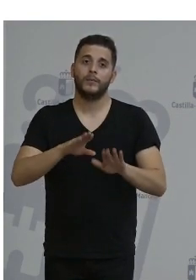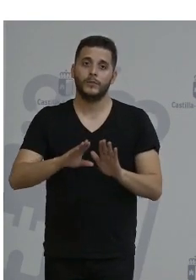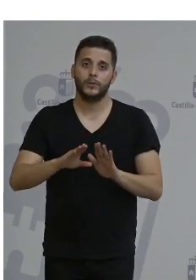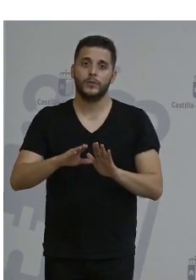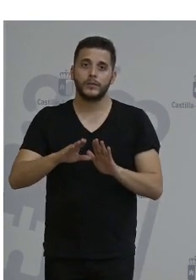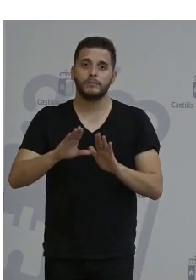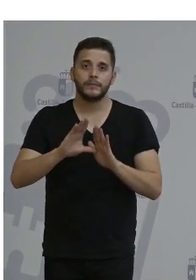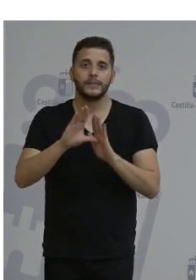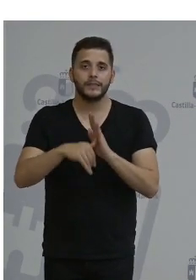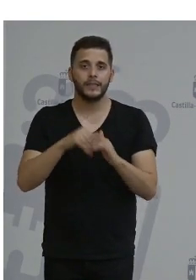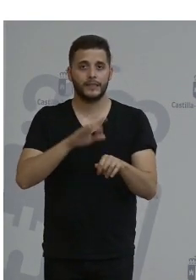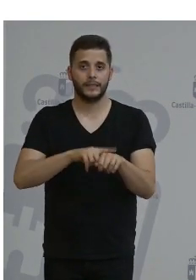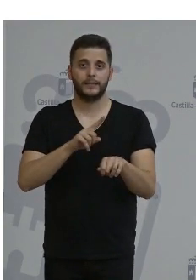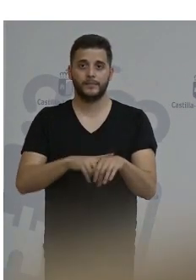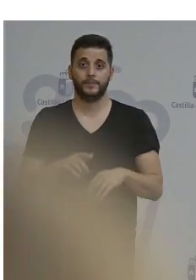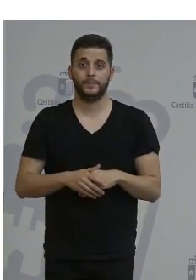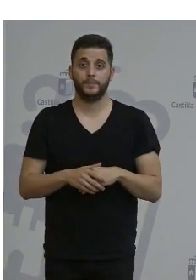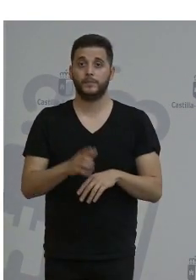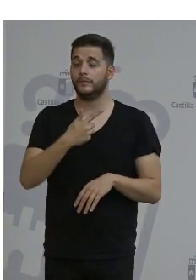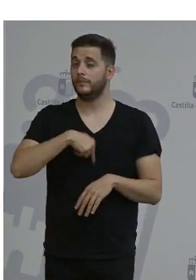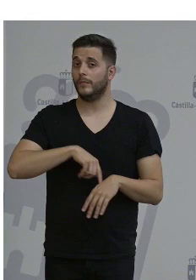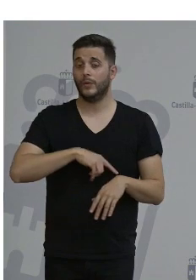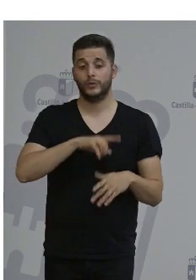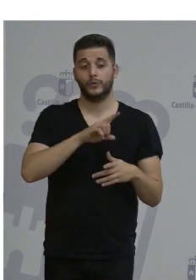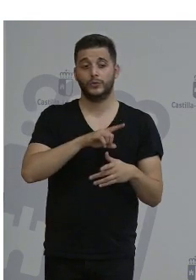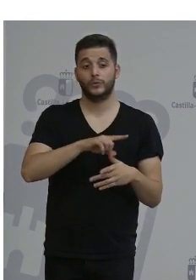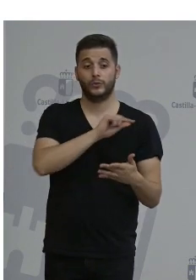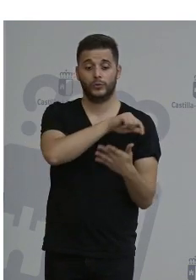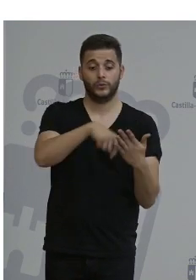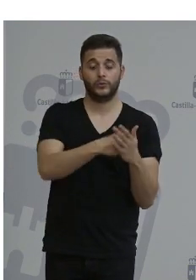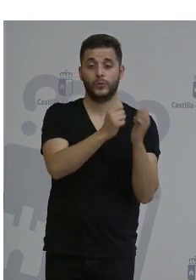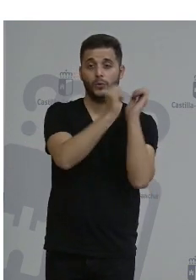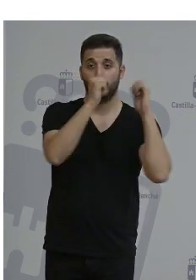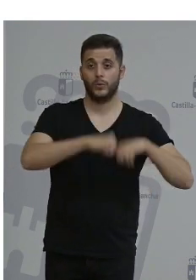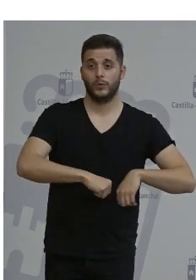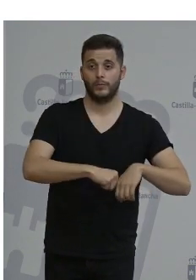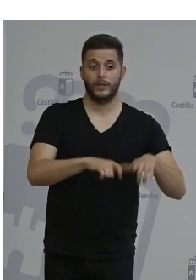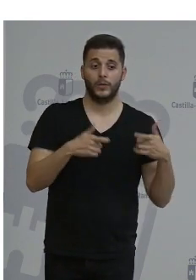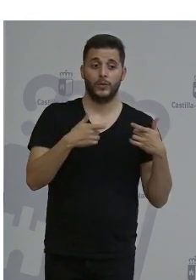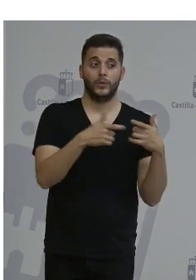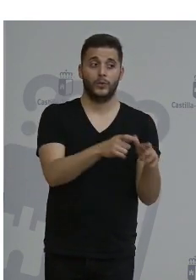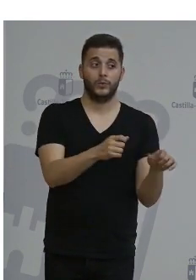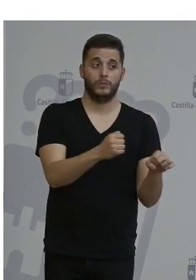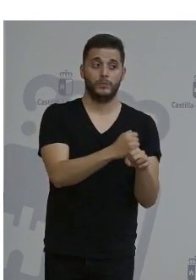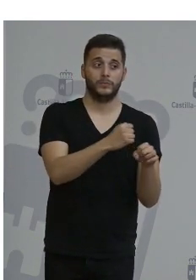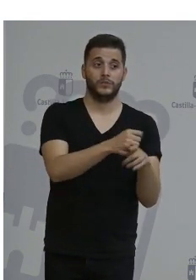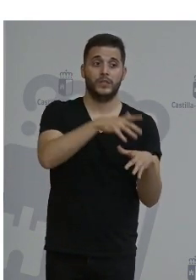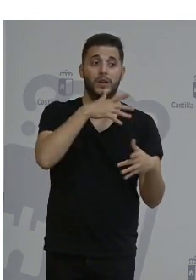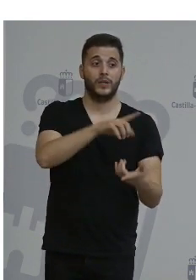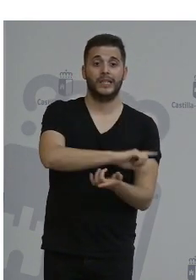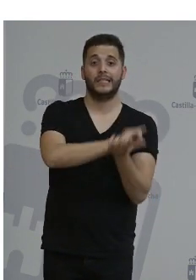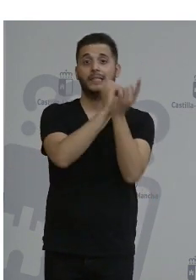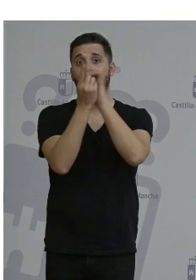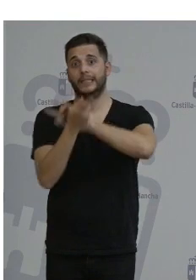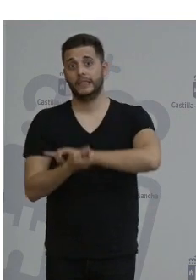derivado de que hemos pasado de tener un convenio que tenía una clasificación profesional determinada, que ahora,